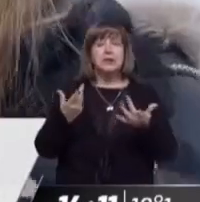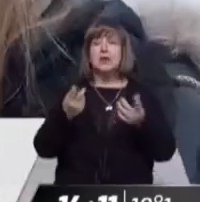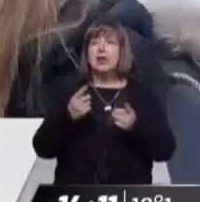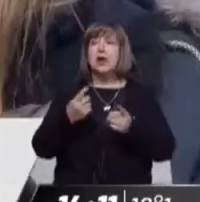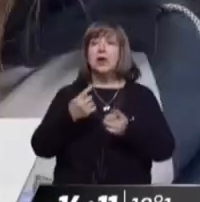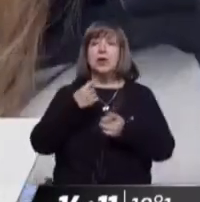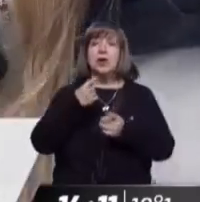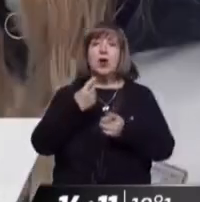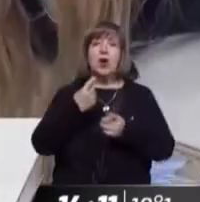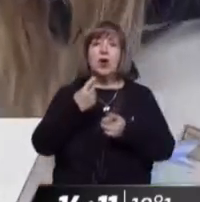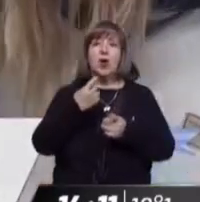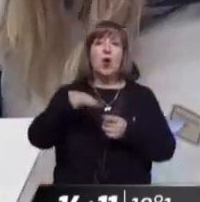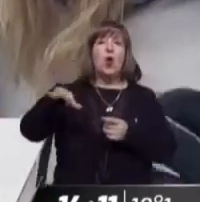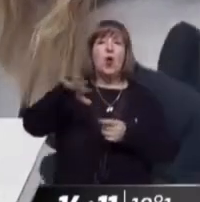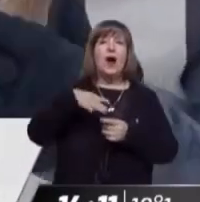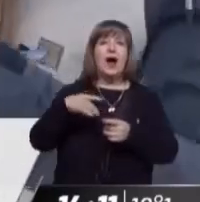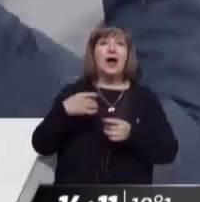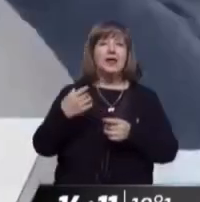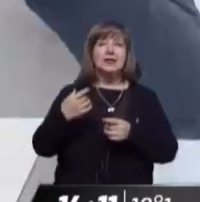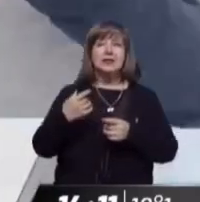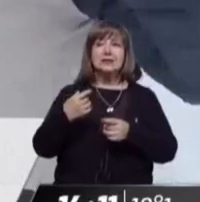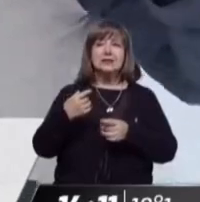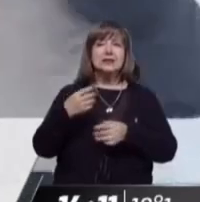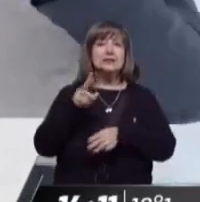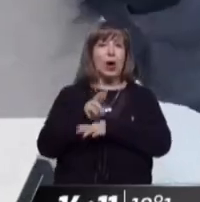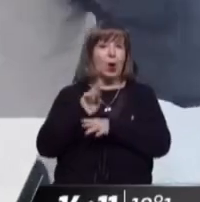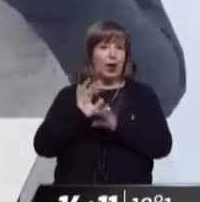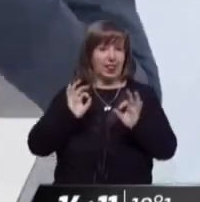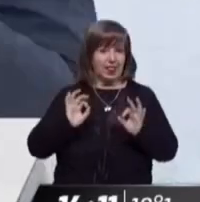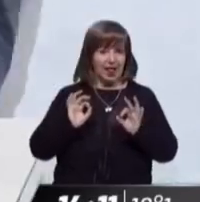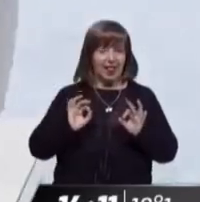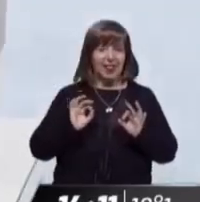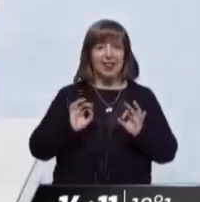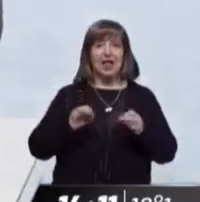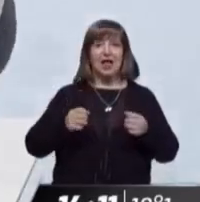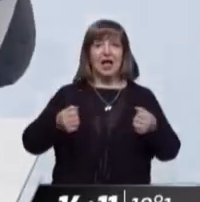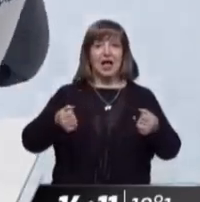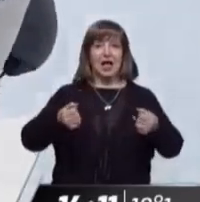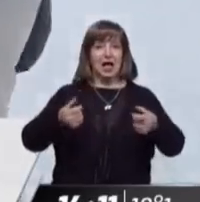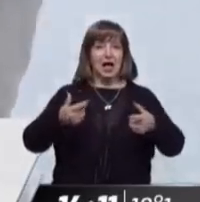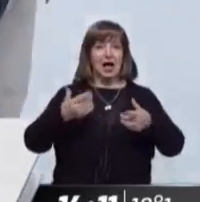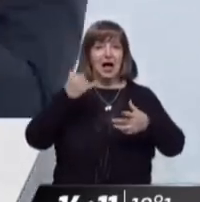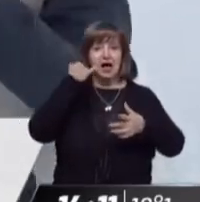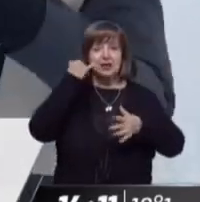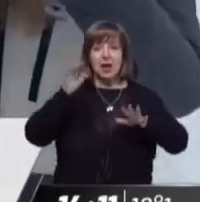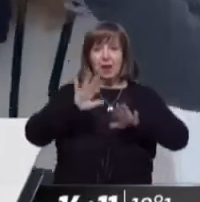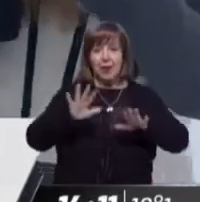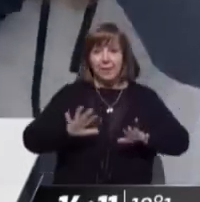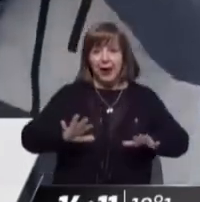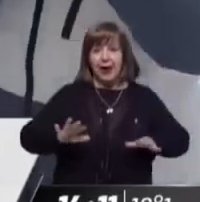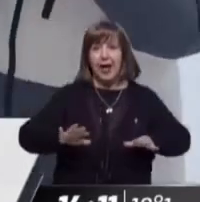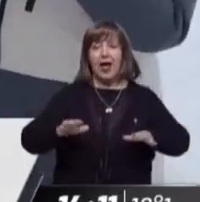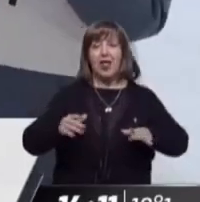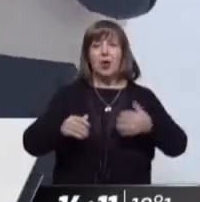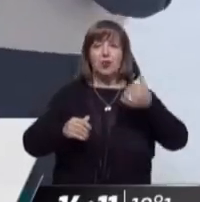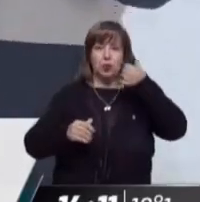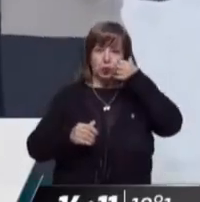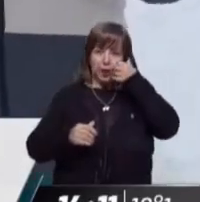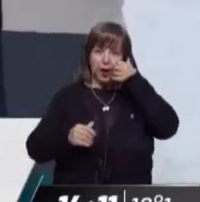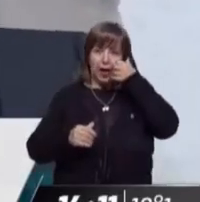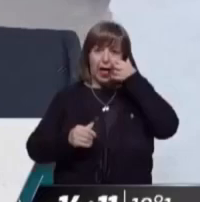no es que te tirás en trineo como en cualquier lugar y por ahí que te chocas, sino que están los chicos preparados arriba con radios